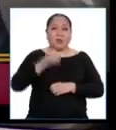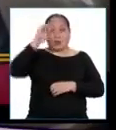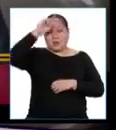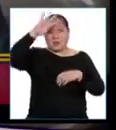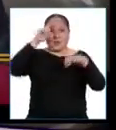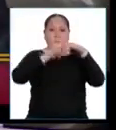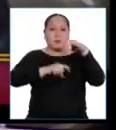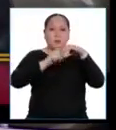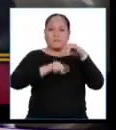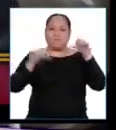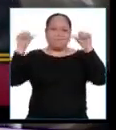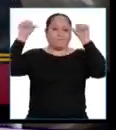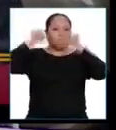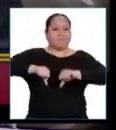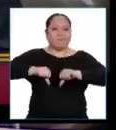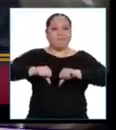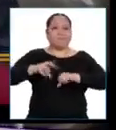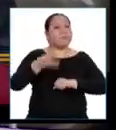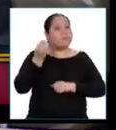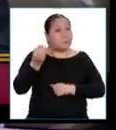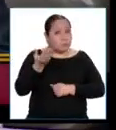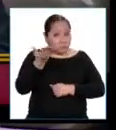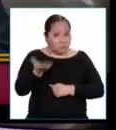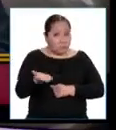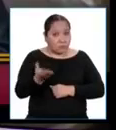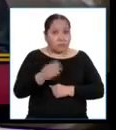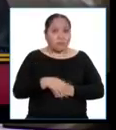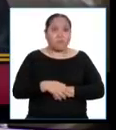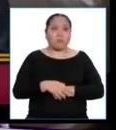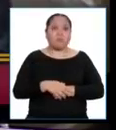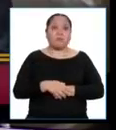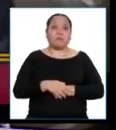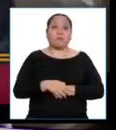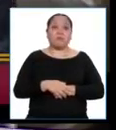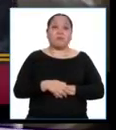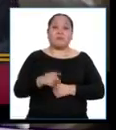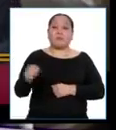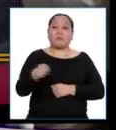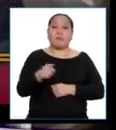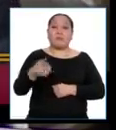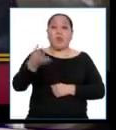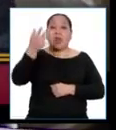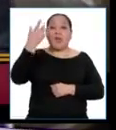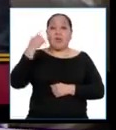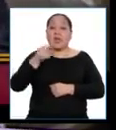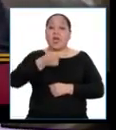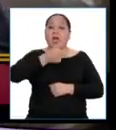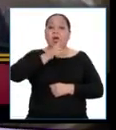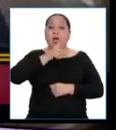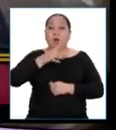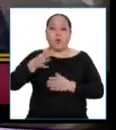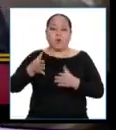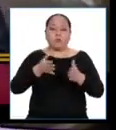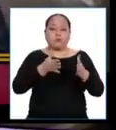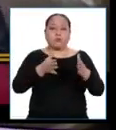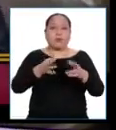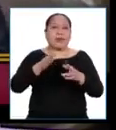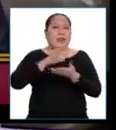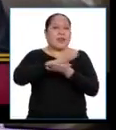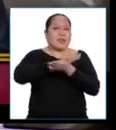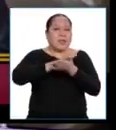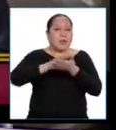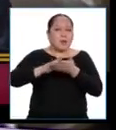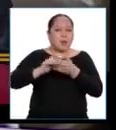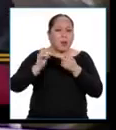una maldición. ¿Y sabe por qué? Porque donde antes corría aguas cristalinas, donde pescaban